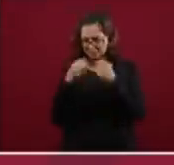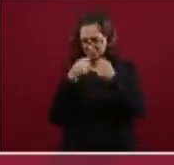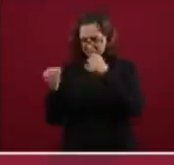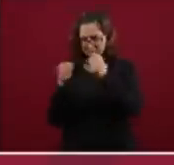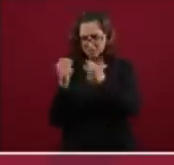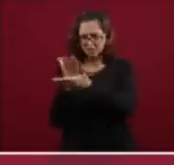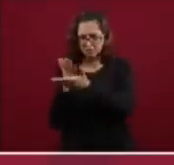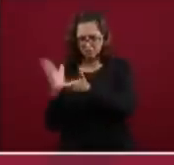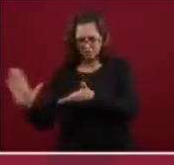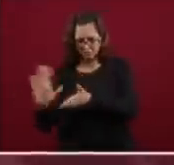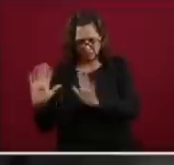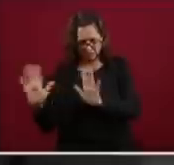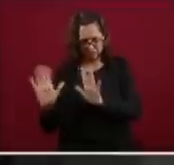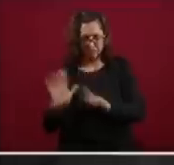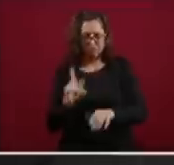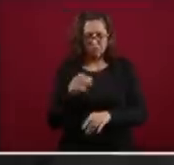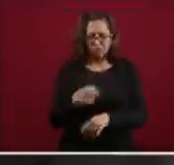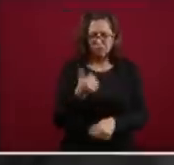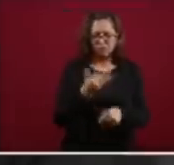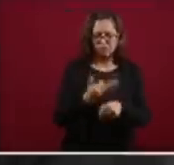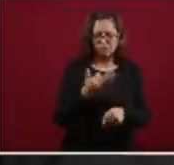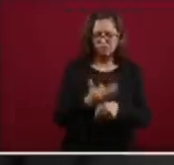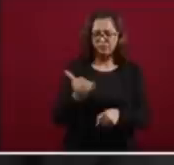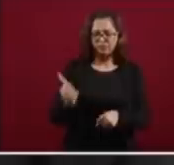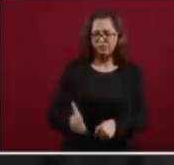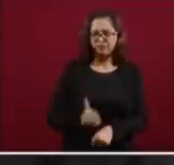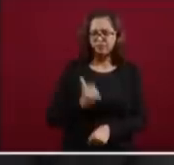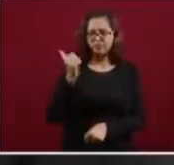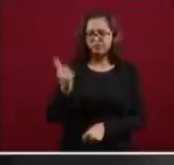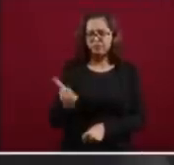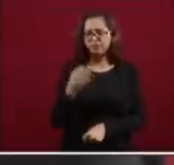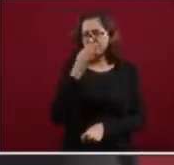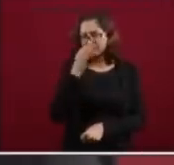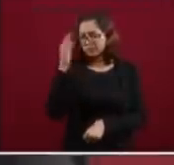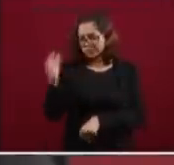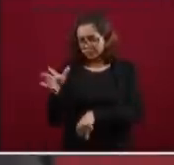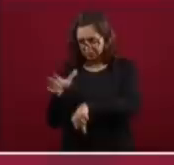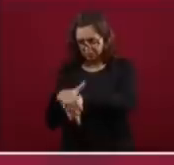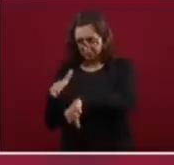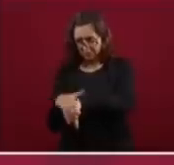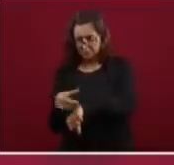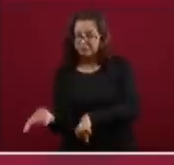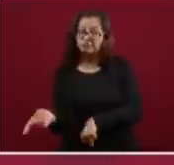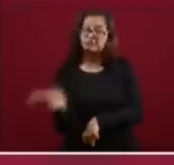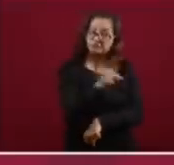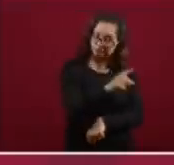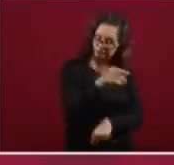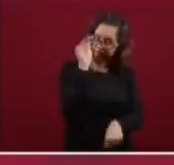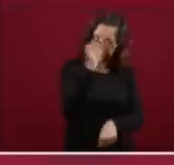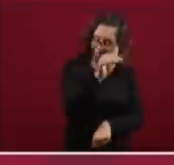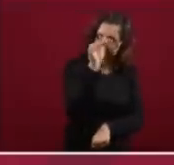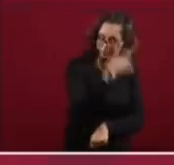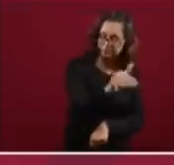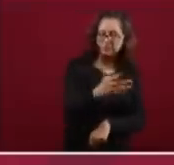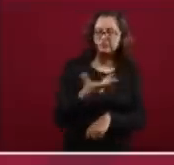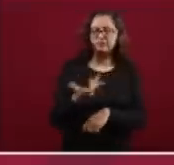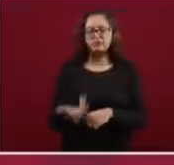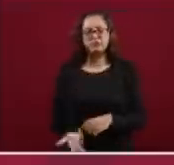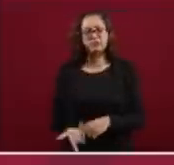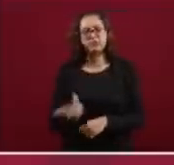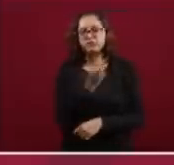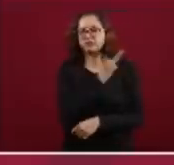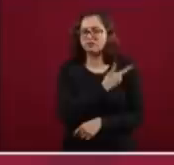pero aquí aprovecho para te lo digo a ti puerta para que lo escuches tu ventana este no me